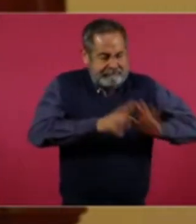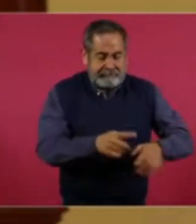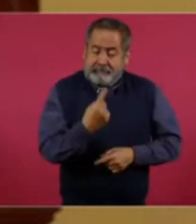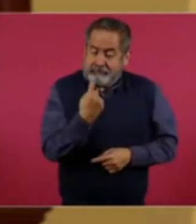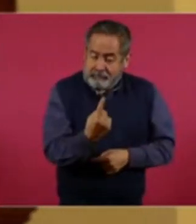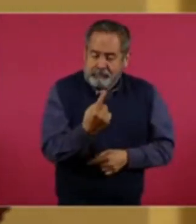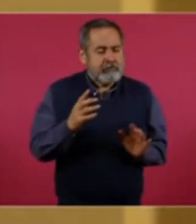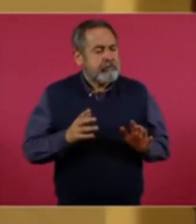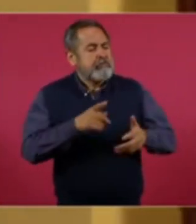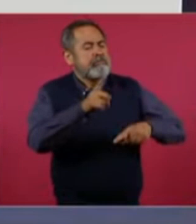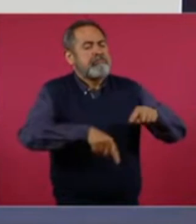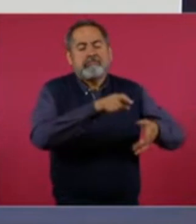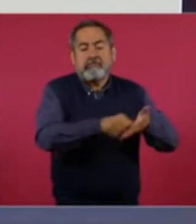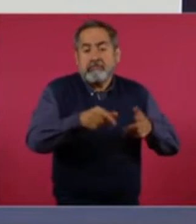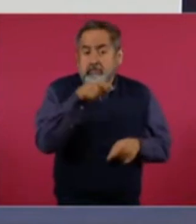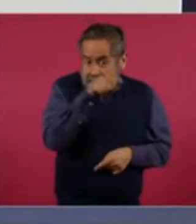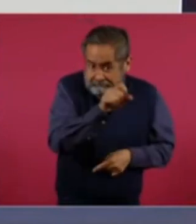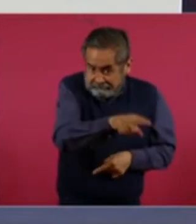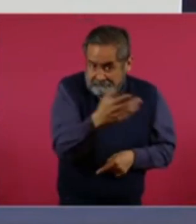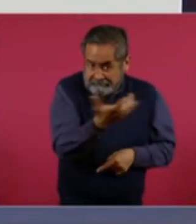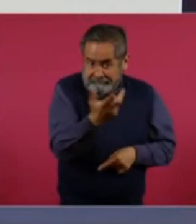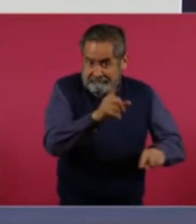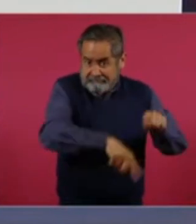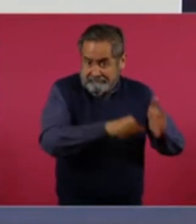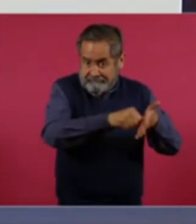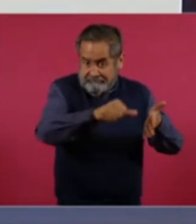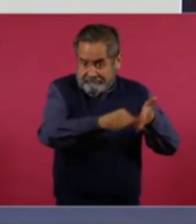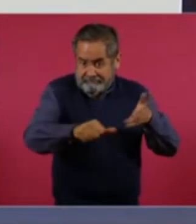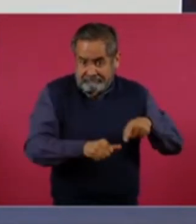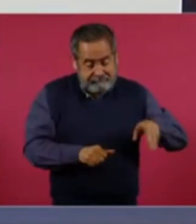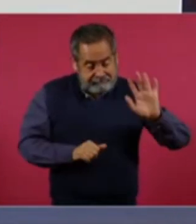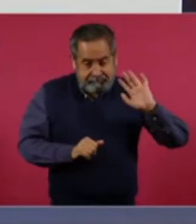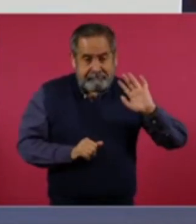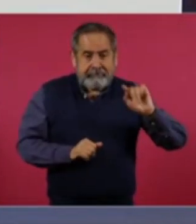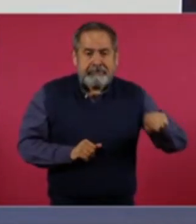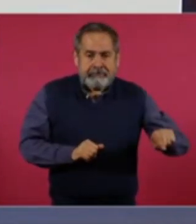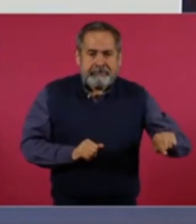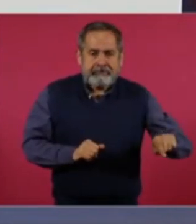tema de las coaliciones consideradas como un solo partido